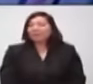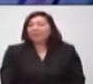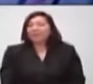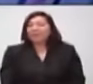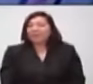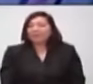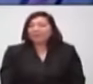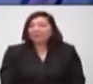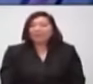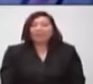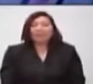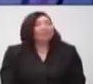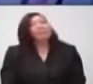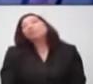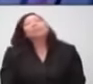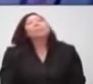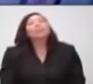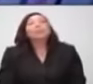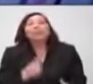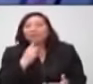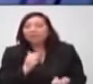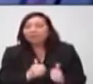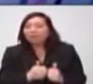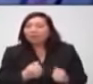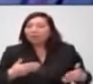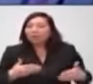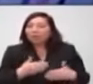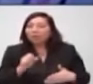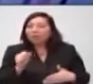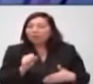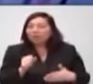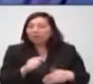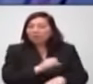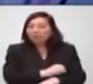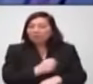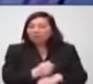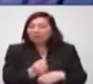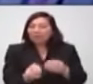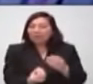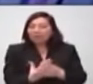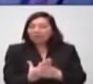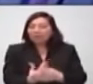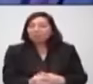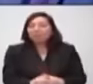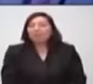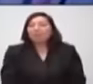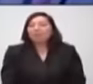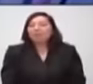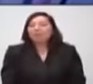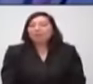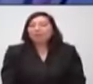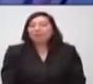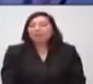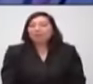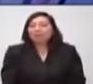están los corredores, está el corredor azul entre Tacna, Arequipa, Garcilaso,